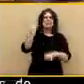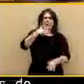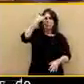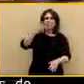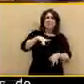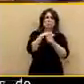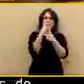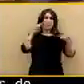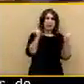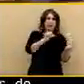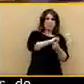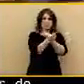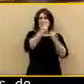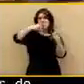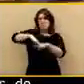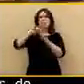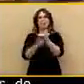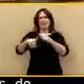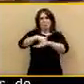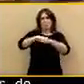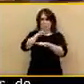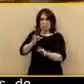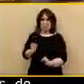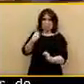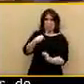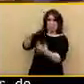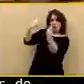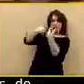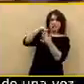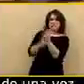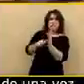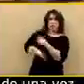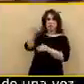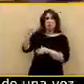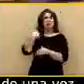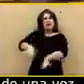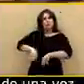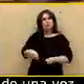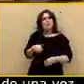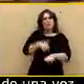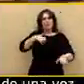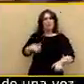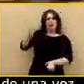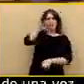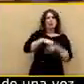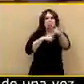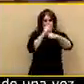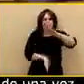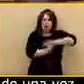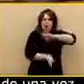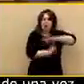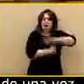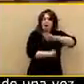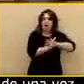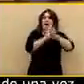la legislación básica, tal y como aconseja la Unión Europea y ya han asumido la mayor parte de sus estados. Pero usted sigue con su geometría variable, que le lleva ayer a